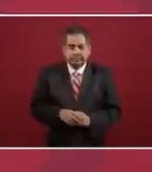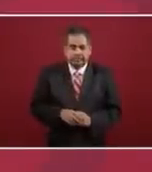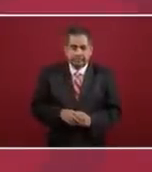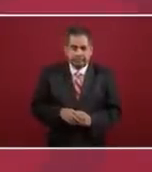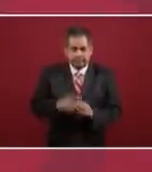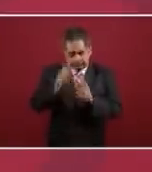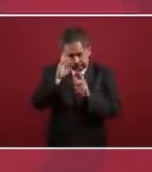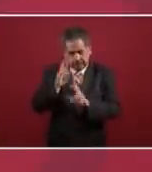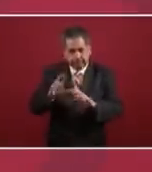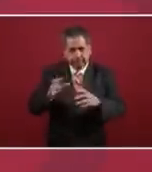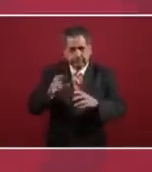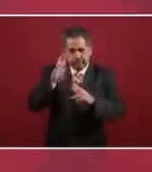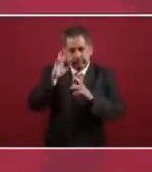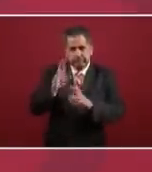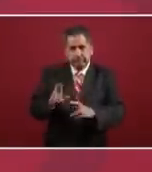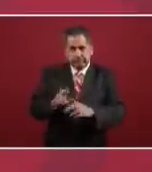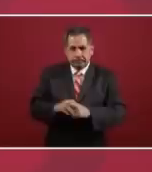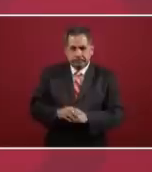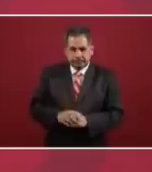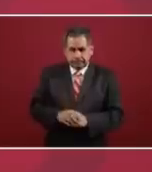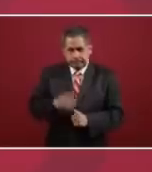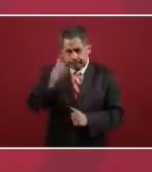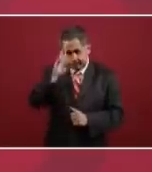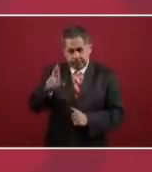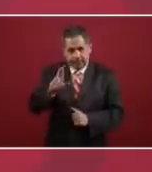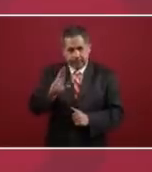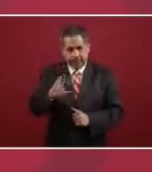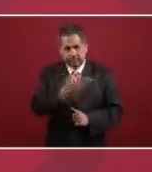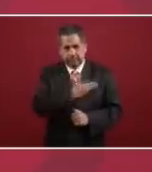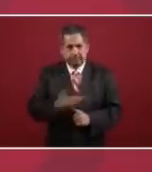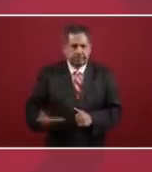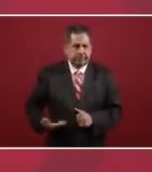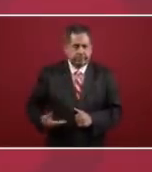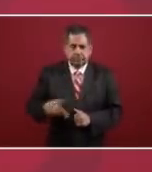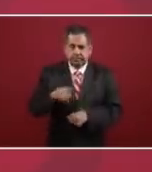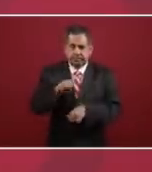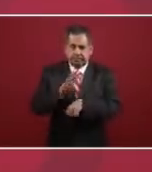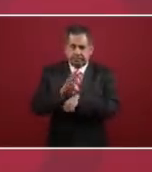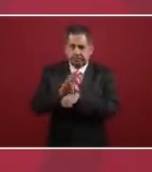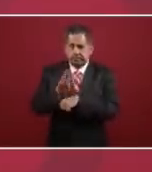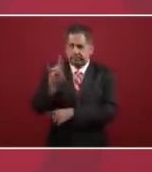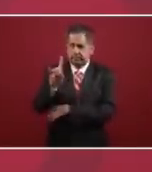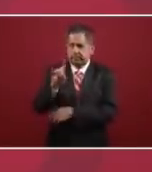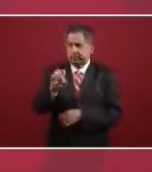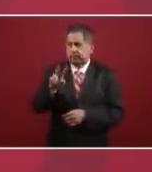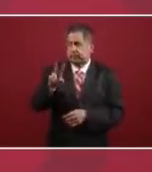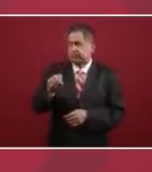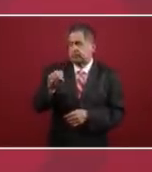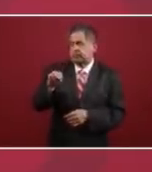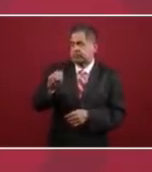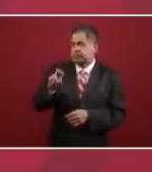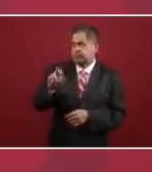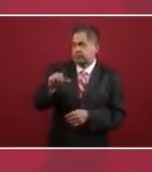respeto al presidente de Bolivia, Evo Morales, para que